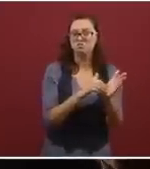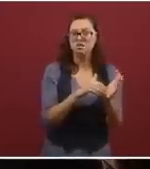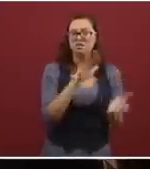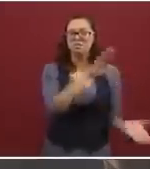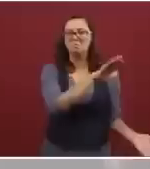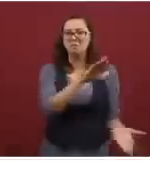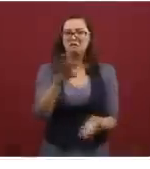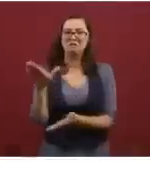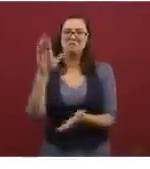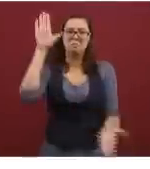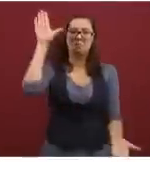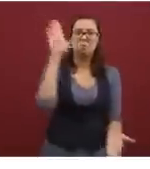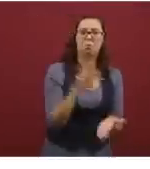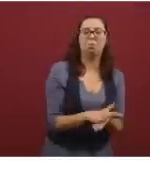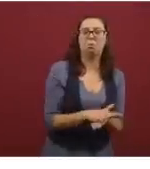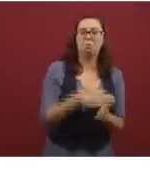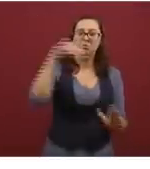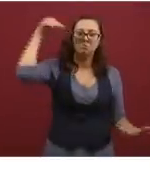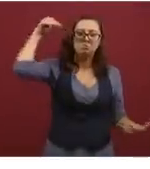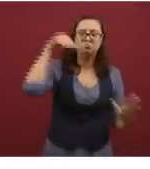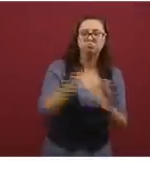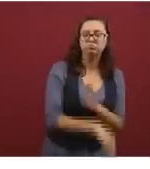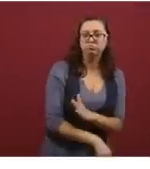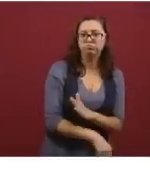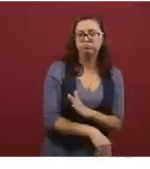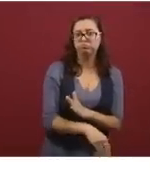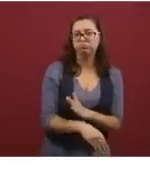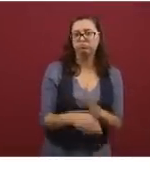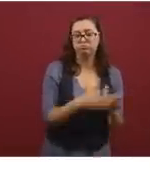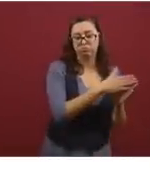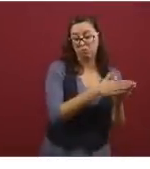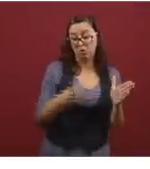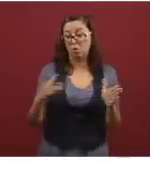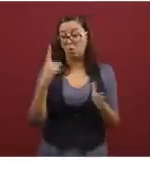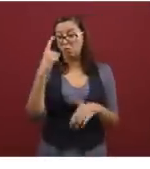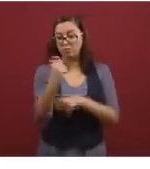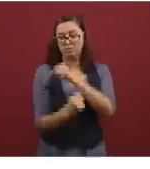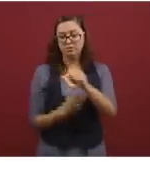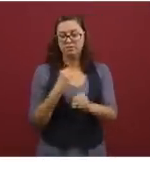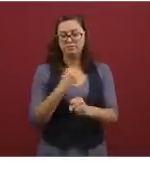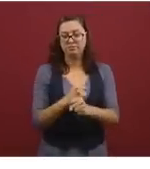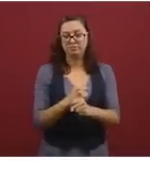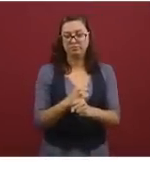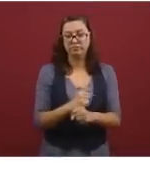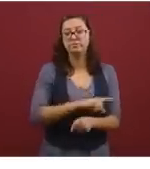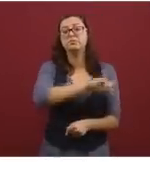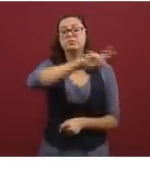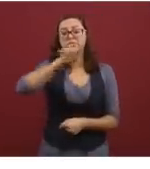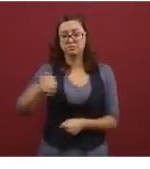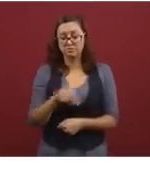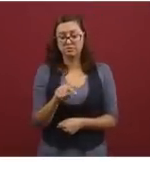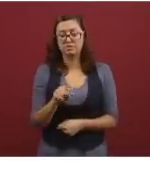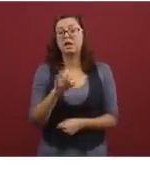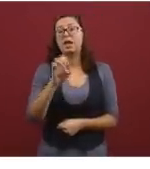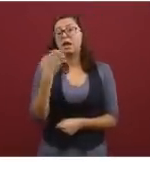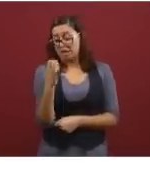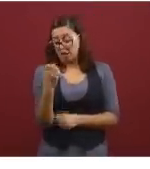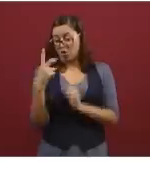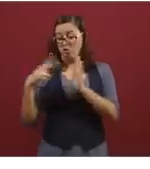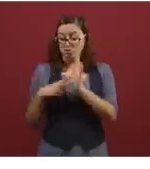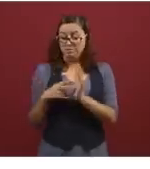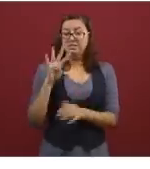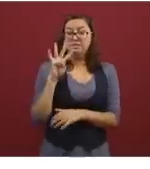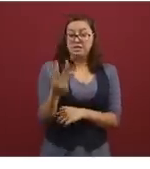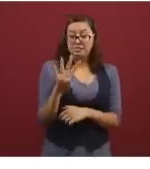enero del 2019 se cayeron 300 mil barriles. A partir de enero del 19